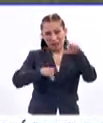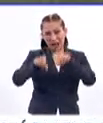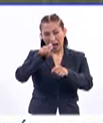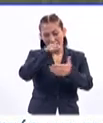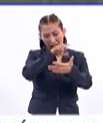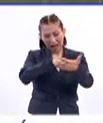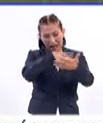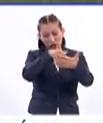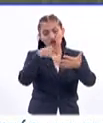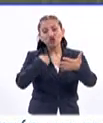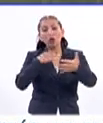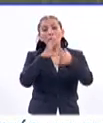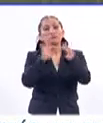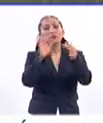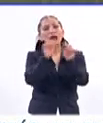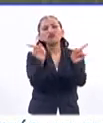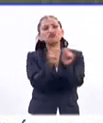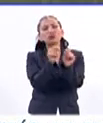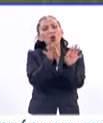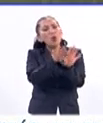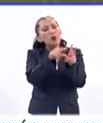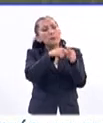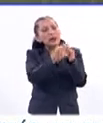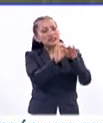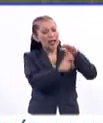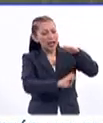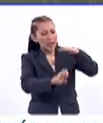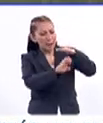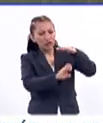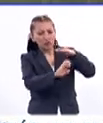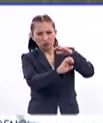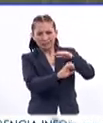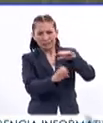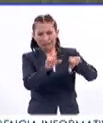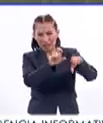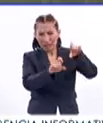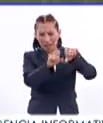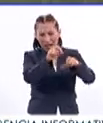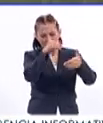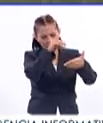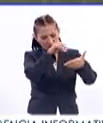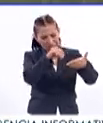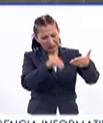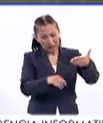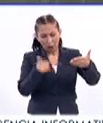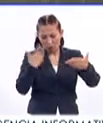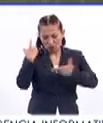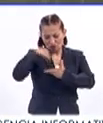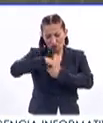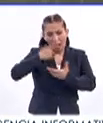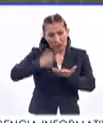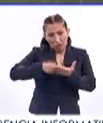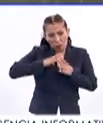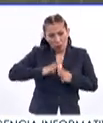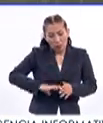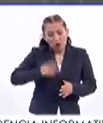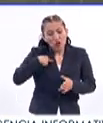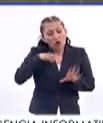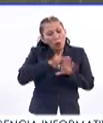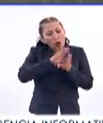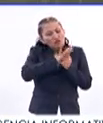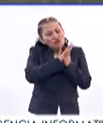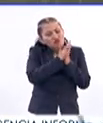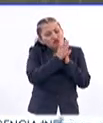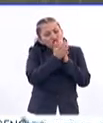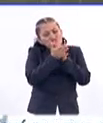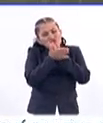breve presentación sobre cómo se originan los elementos químicos, a final de cuentas de los que estamos hechos, y que se hacen, forman